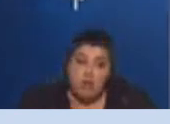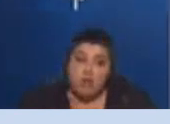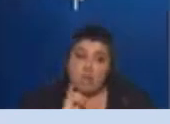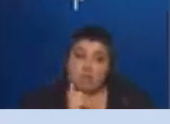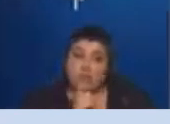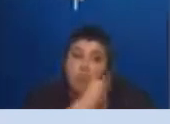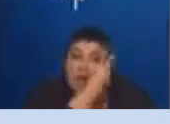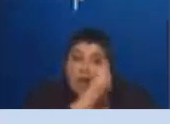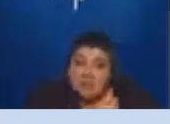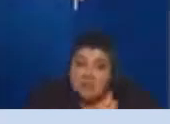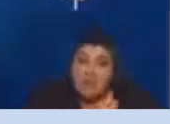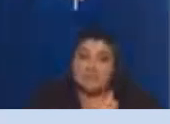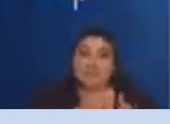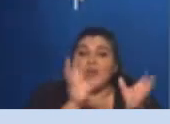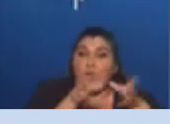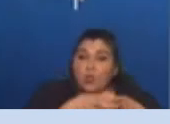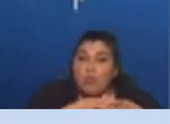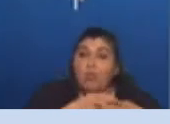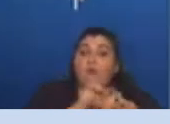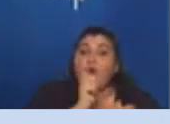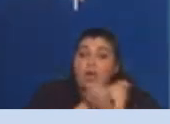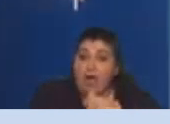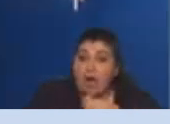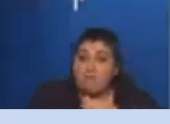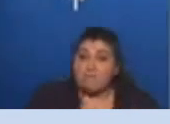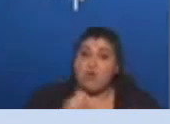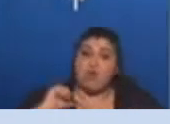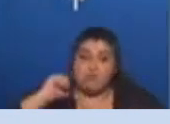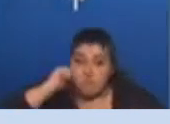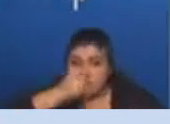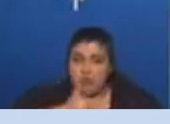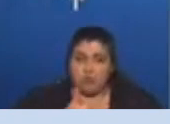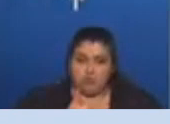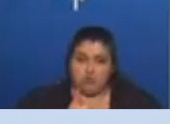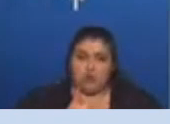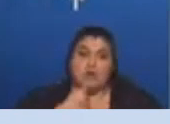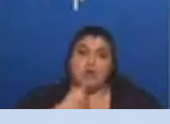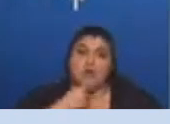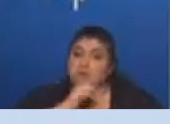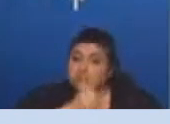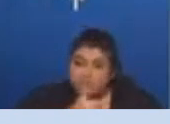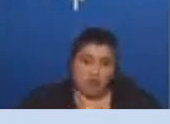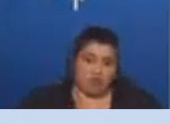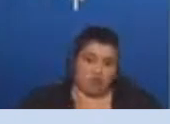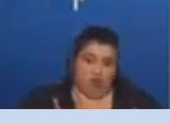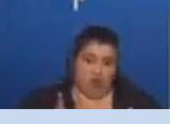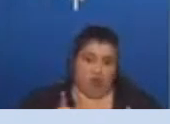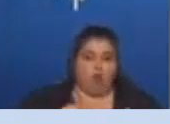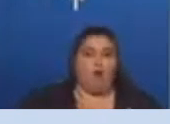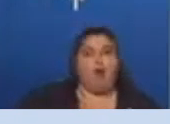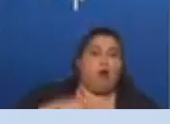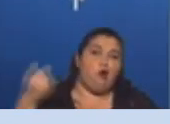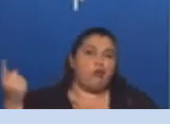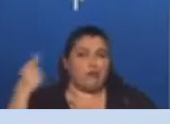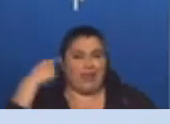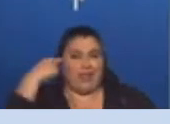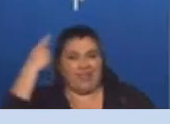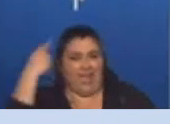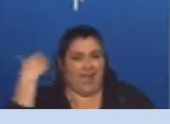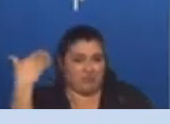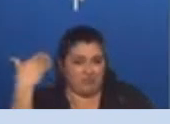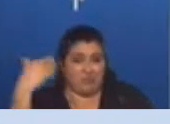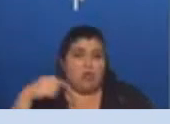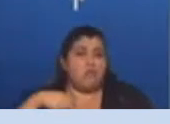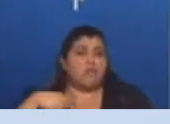candidata de Juntos por el cambio hará su presentación él organizó un contra en un famoso